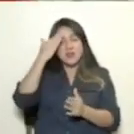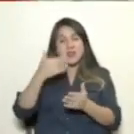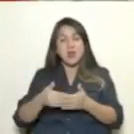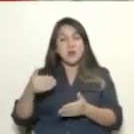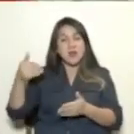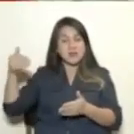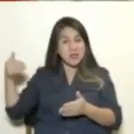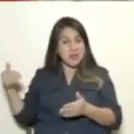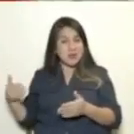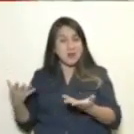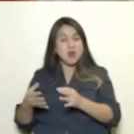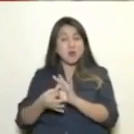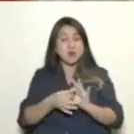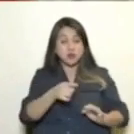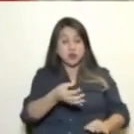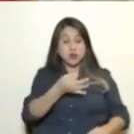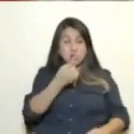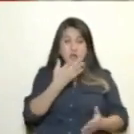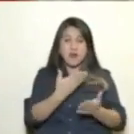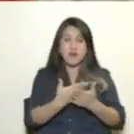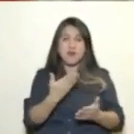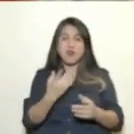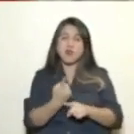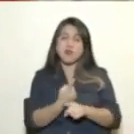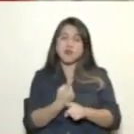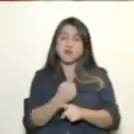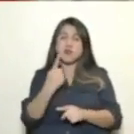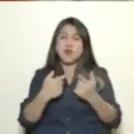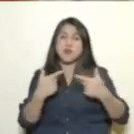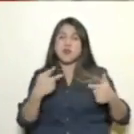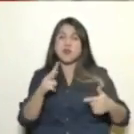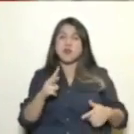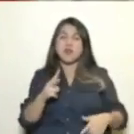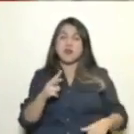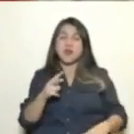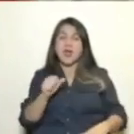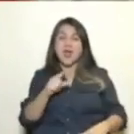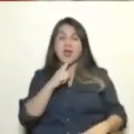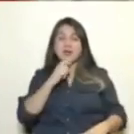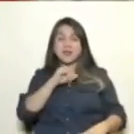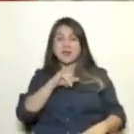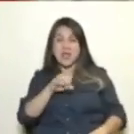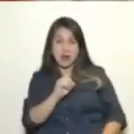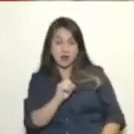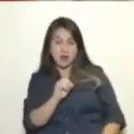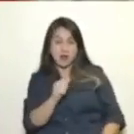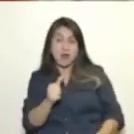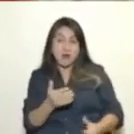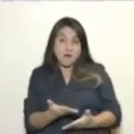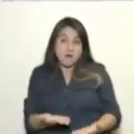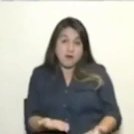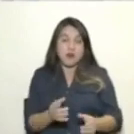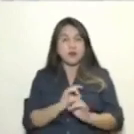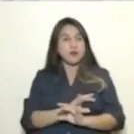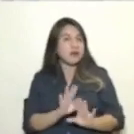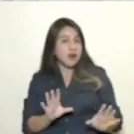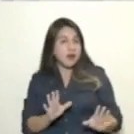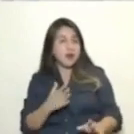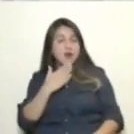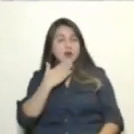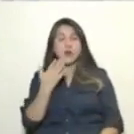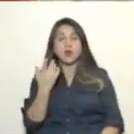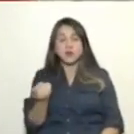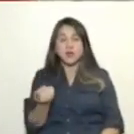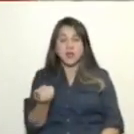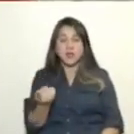dedicados a hacer... usted lo dijo por ahí una vez en una conversación, una política del atajo, ¿eh? Más que... Bueno, es que claro, cuando usted